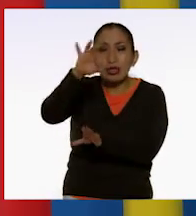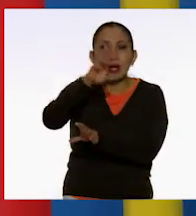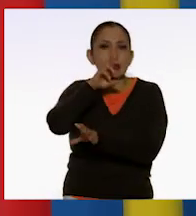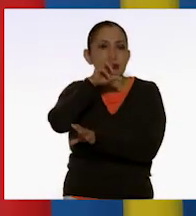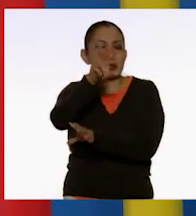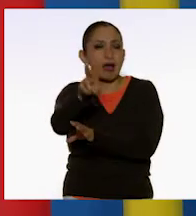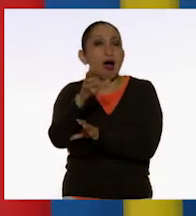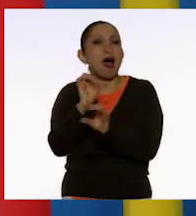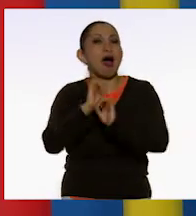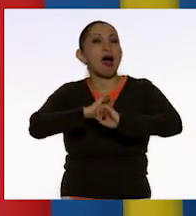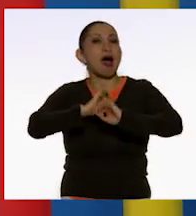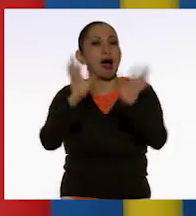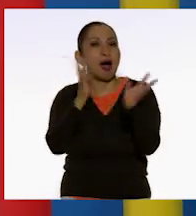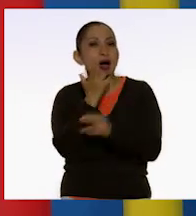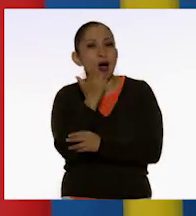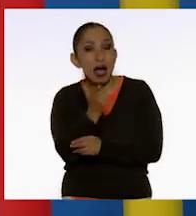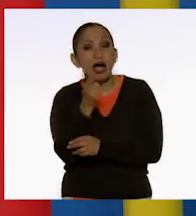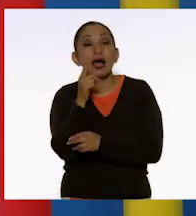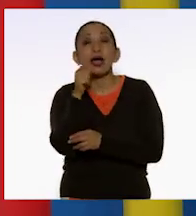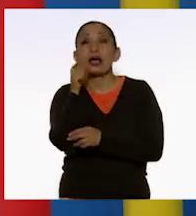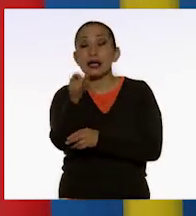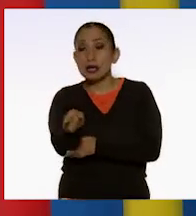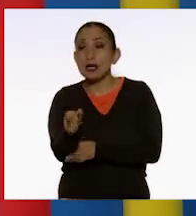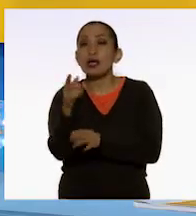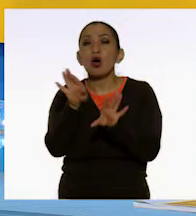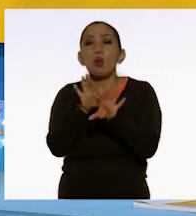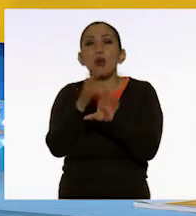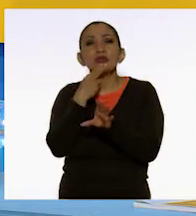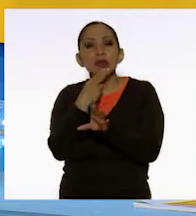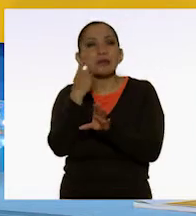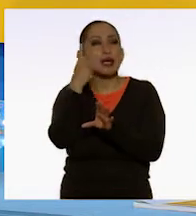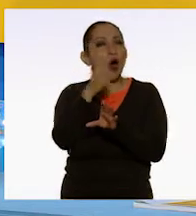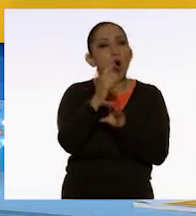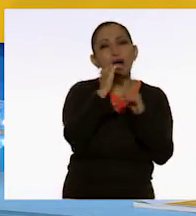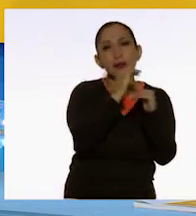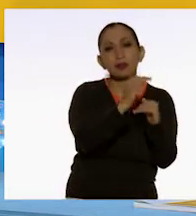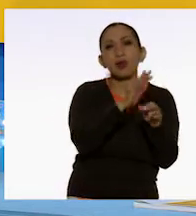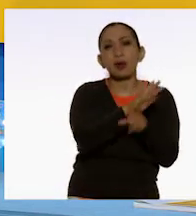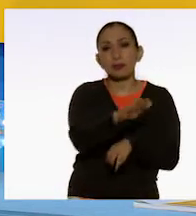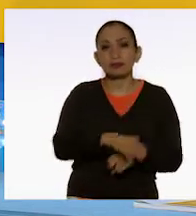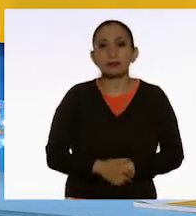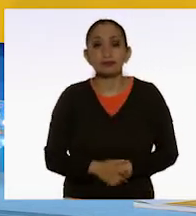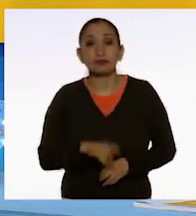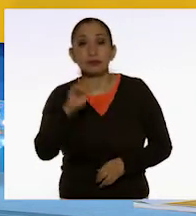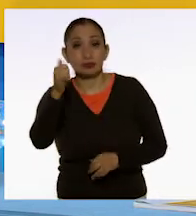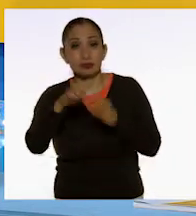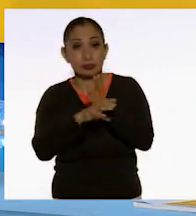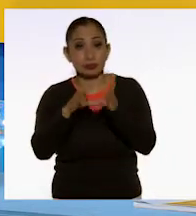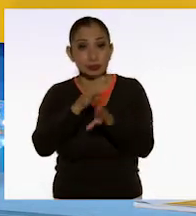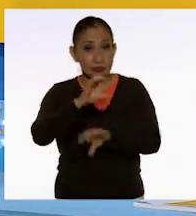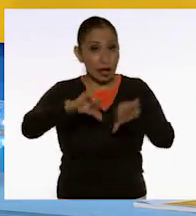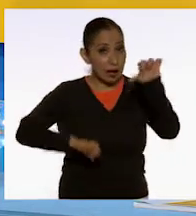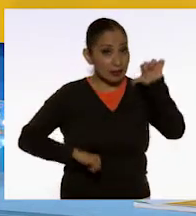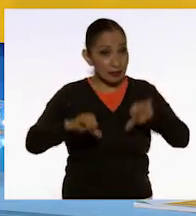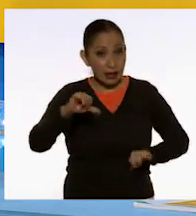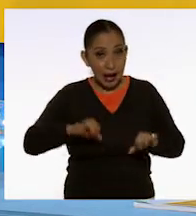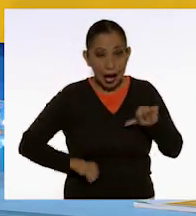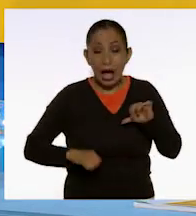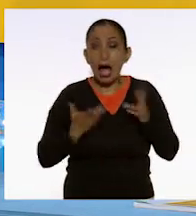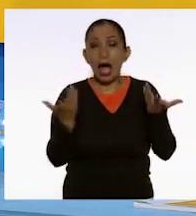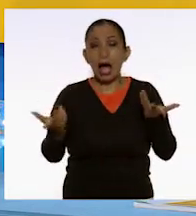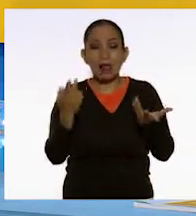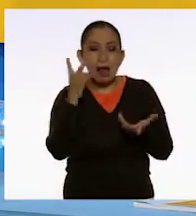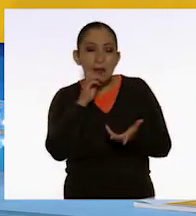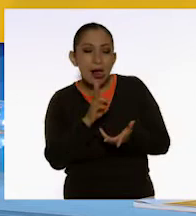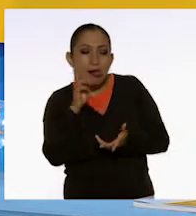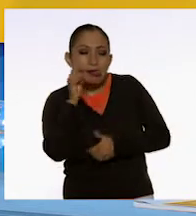así como sus alcances y limitaciones. Sí. Otros recursos importantes son actividades didácticas,